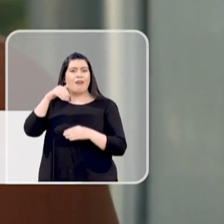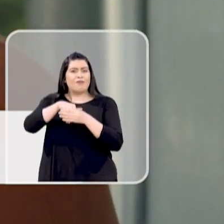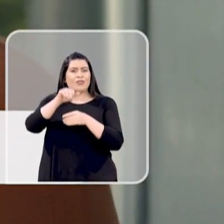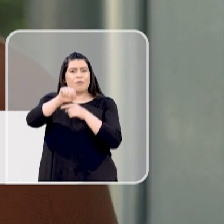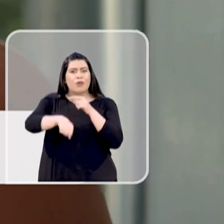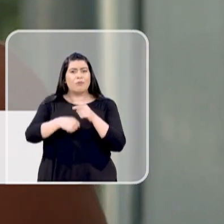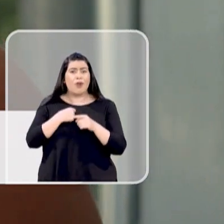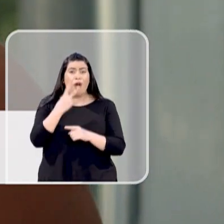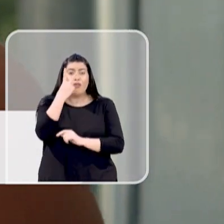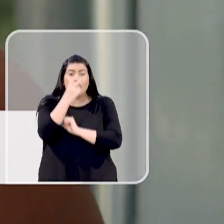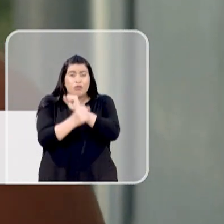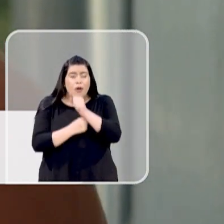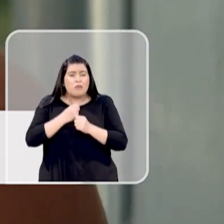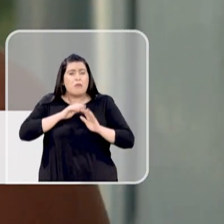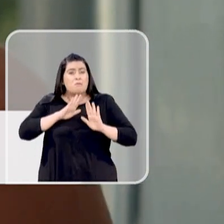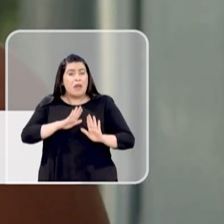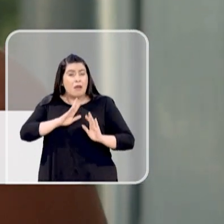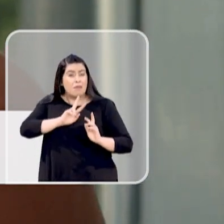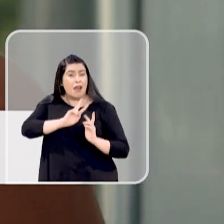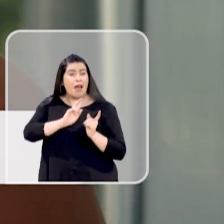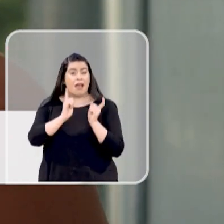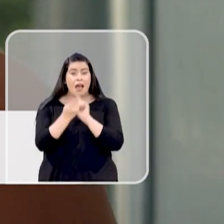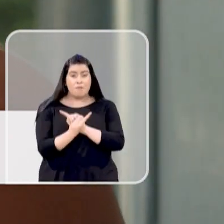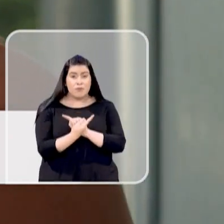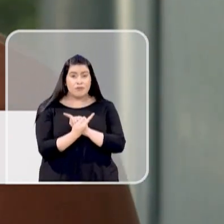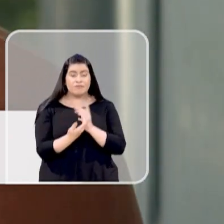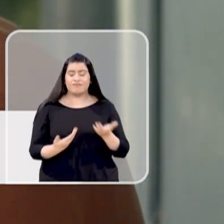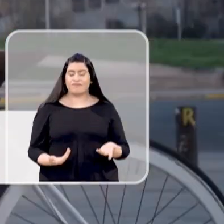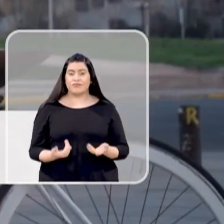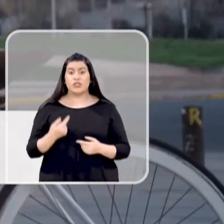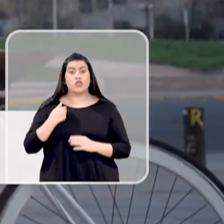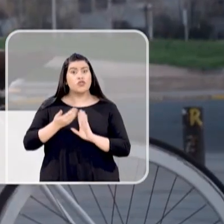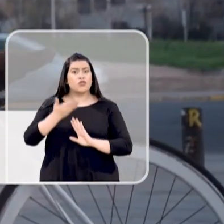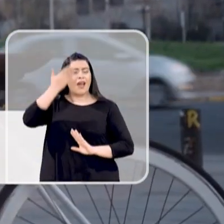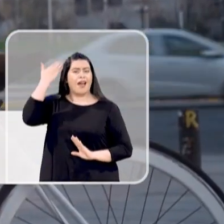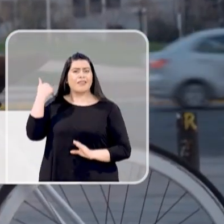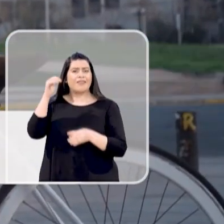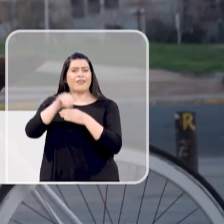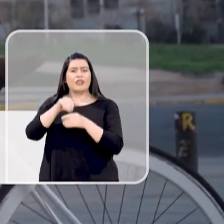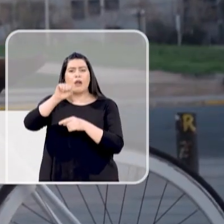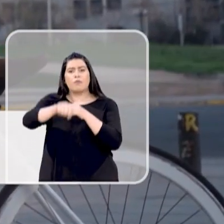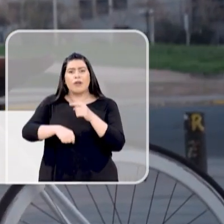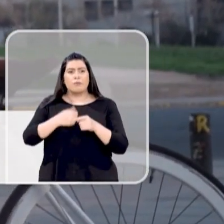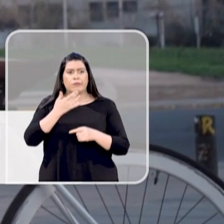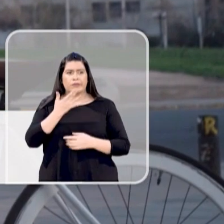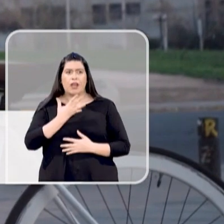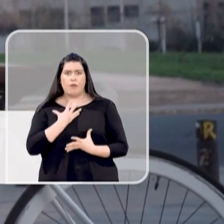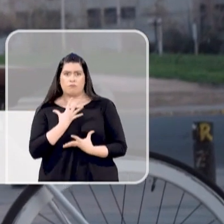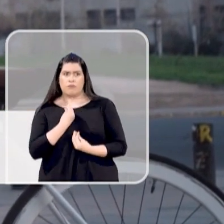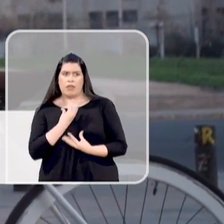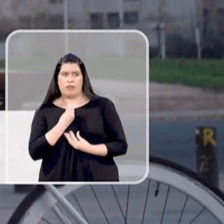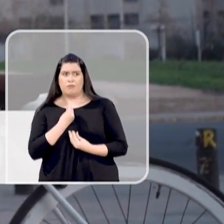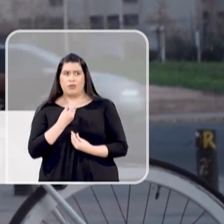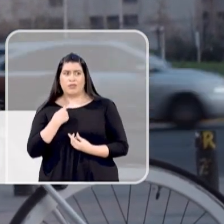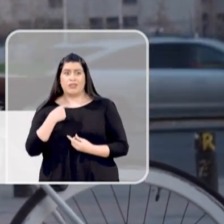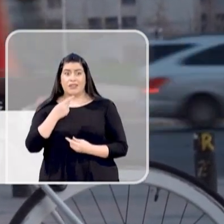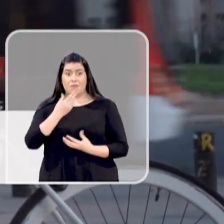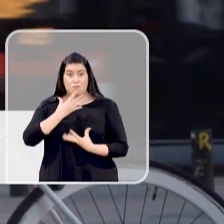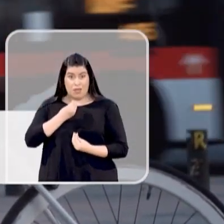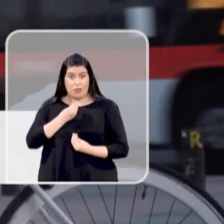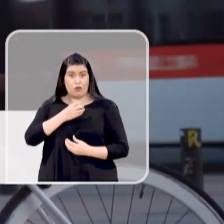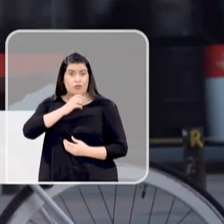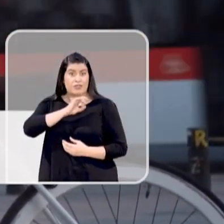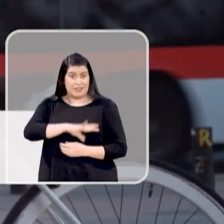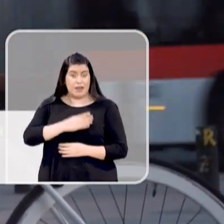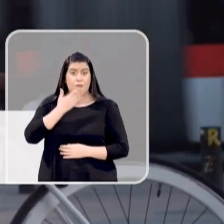Yo iba a votar apruebo, pero no puedo esperar 2 años para que por fin hayan cambio. Yo iba a votar apruebo, pero iba a votar por miedo. Y con